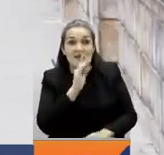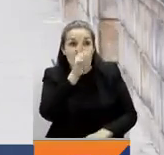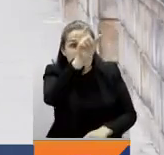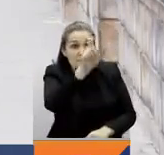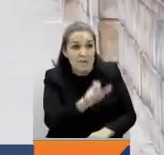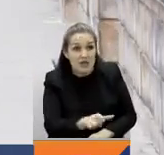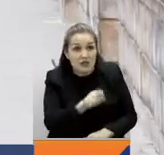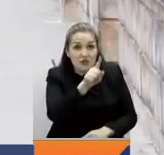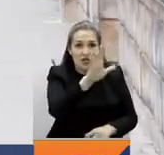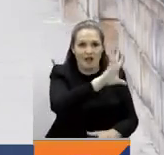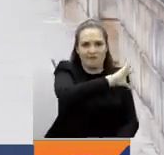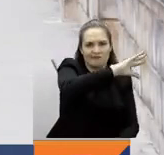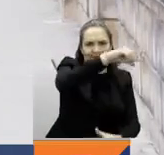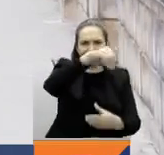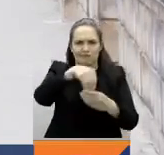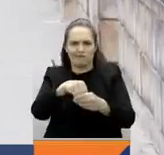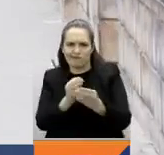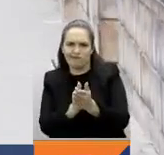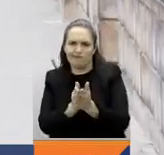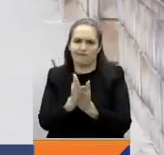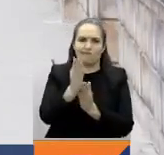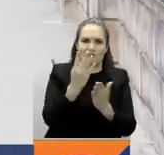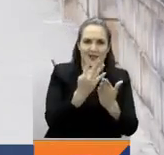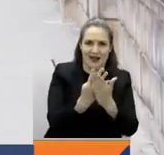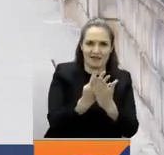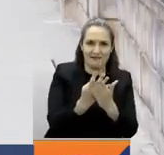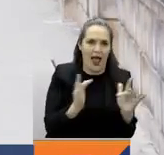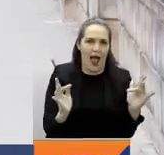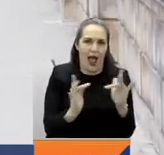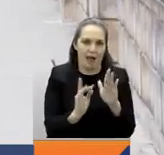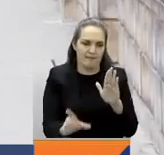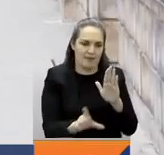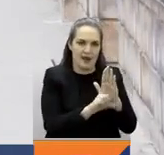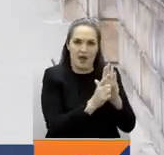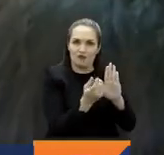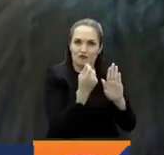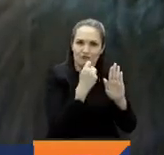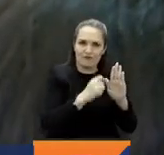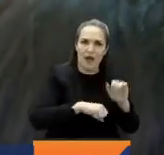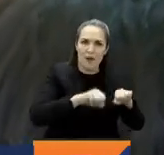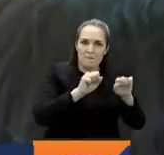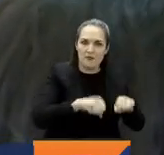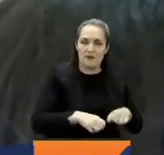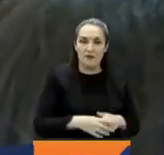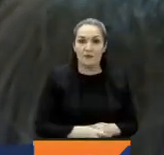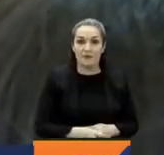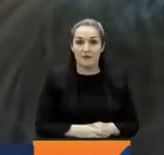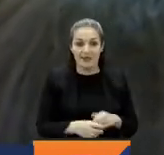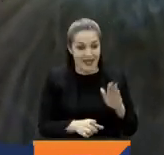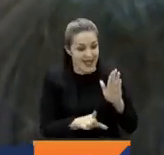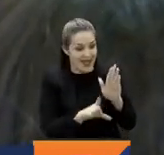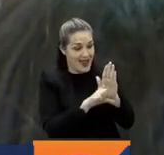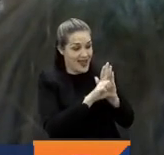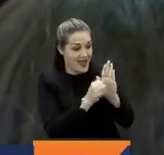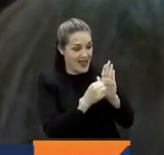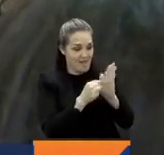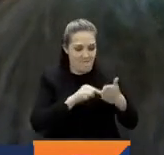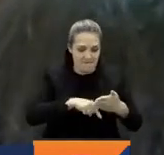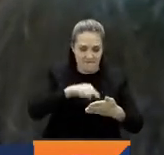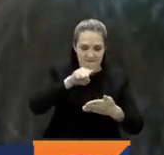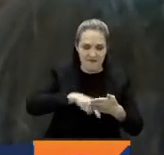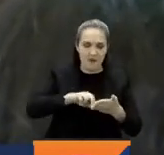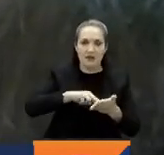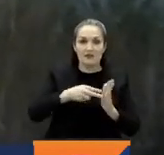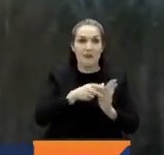la reciente sancionada ley de cadena perpetua. Con la firma de la ley de prisión